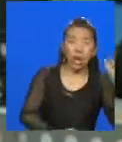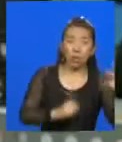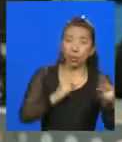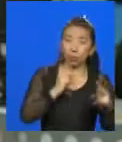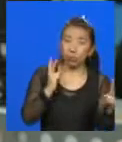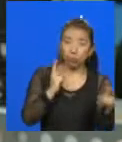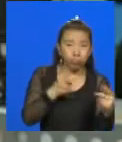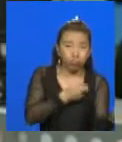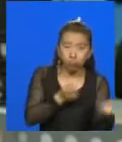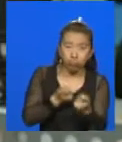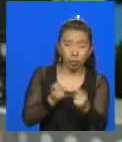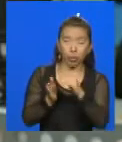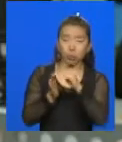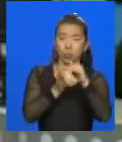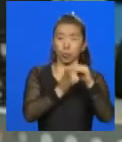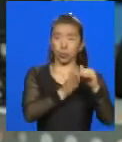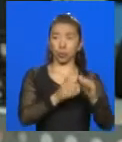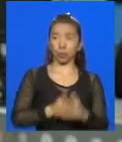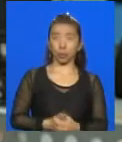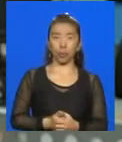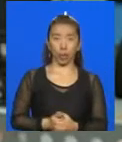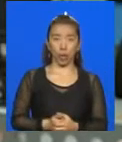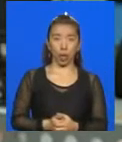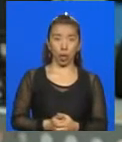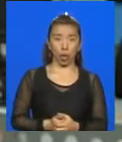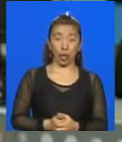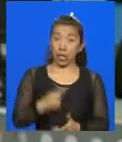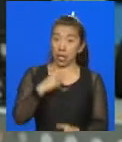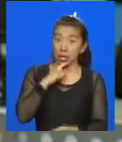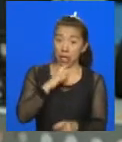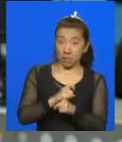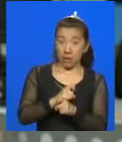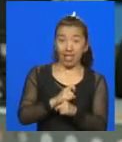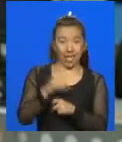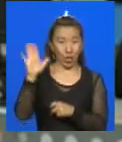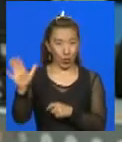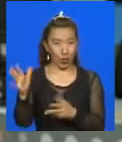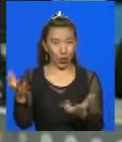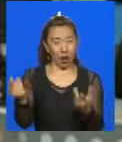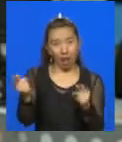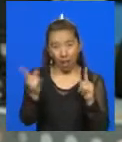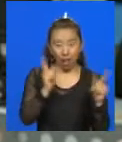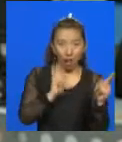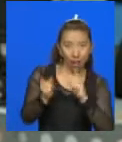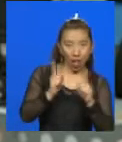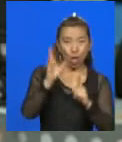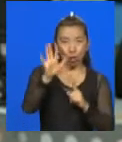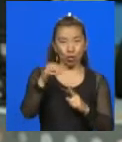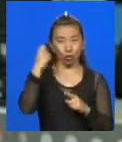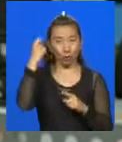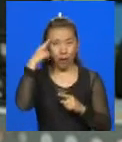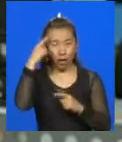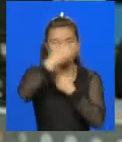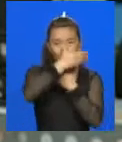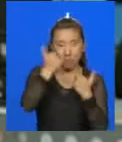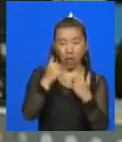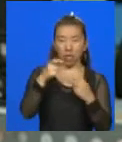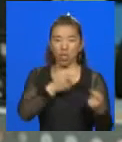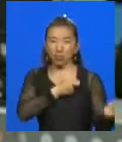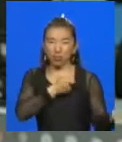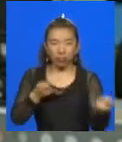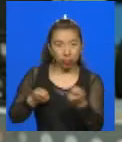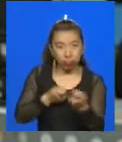tras unas semanas de duras negociaciones entre las delegaciones de paz del gobierno y guerrilla y de enfrentamiento militar entre el ejército de colombia y la